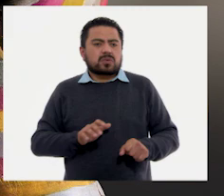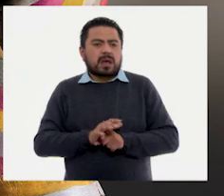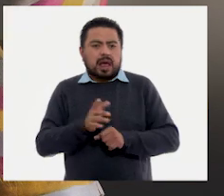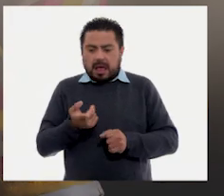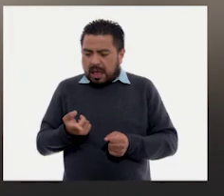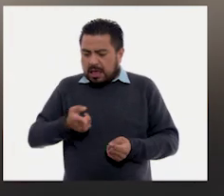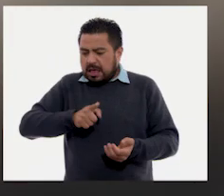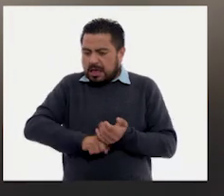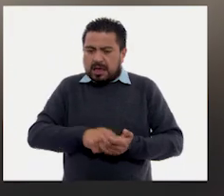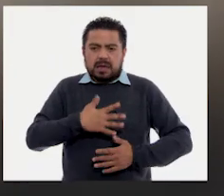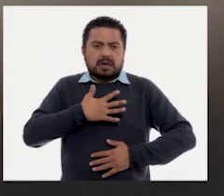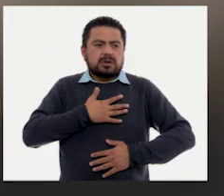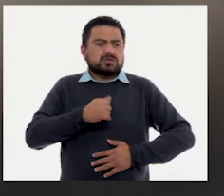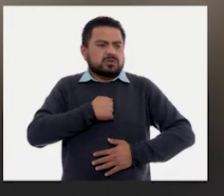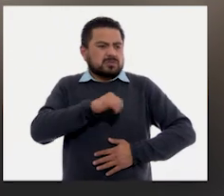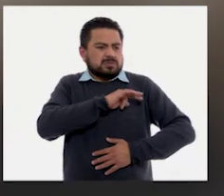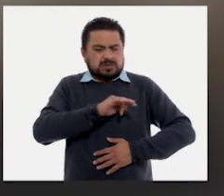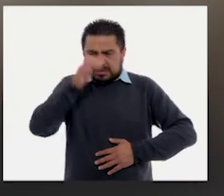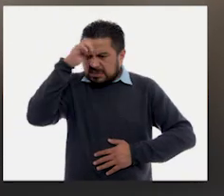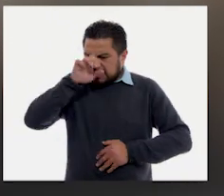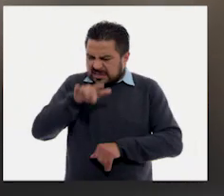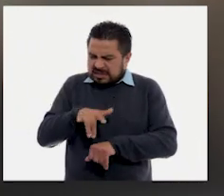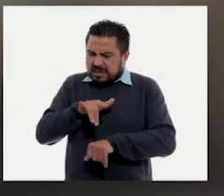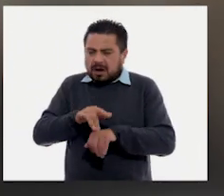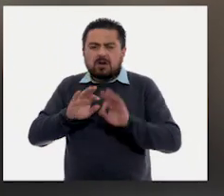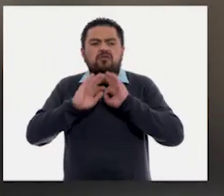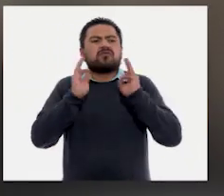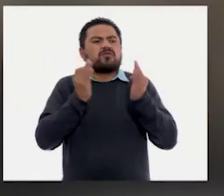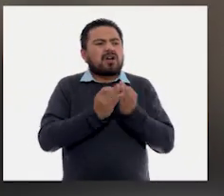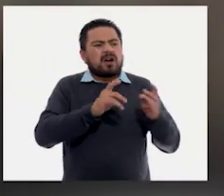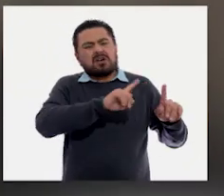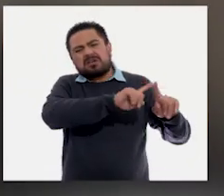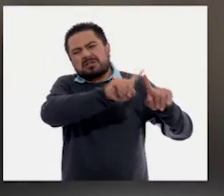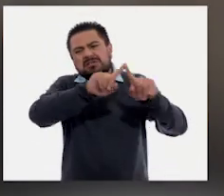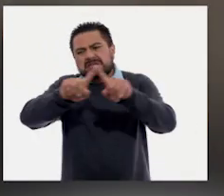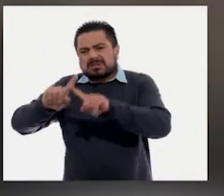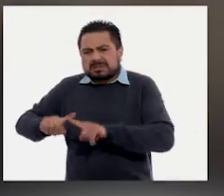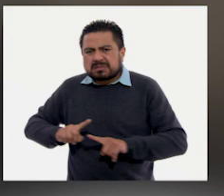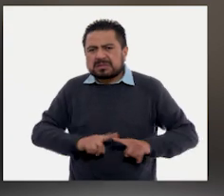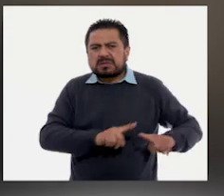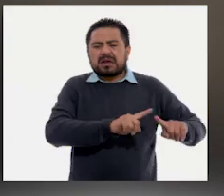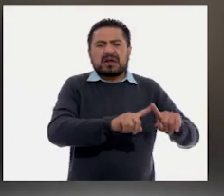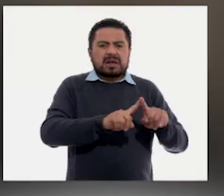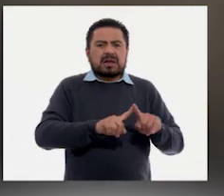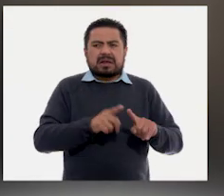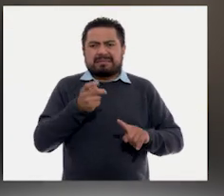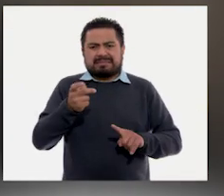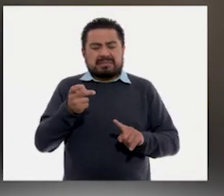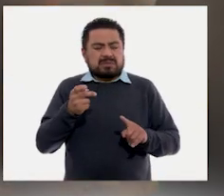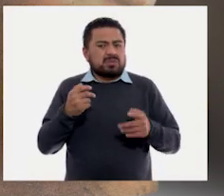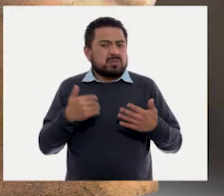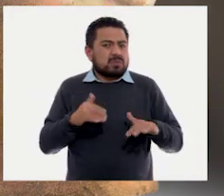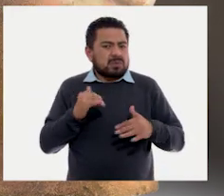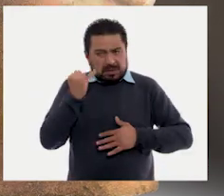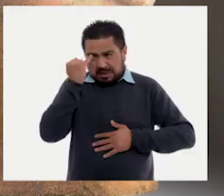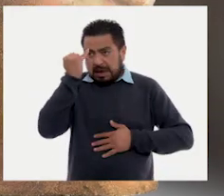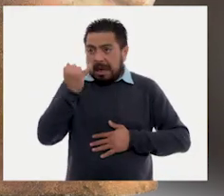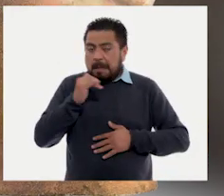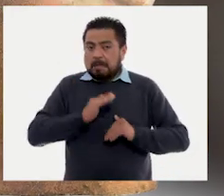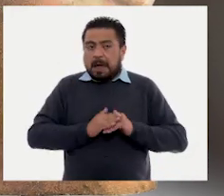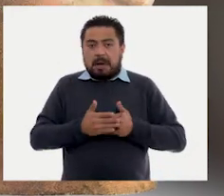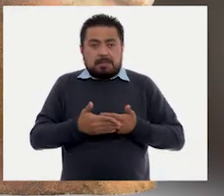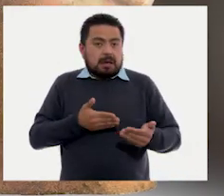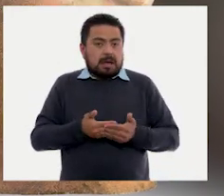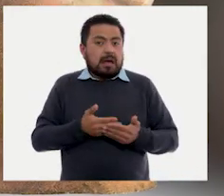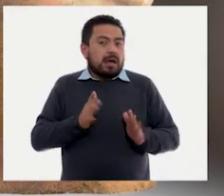torso podía yo experimentar todos los estilos y hasta cosas muy eclécticas. De